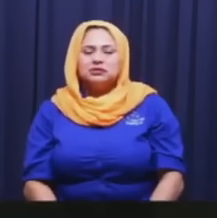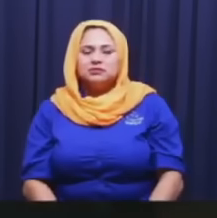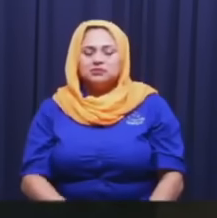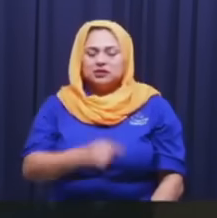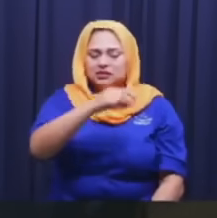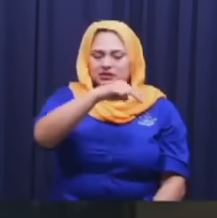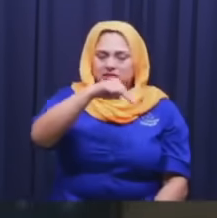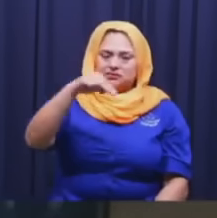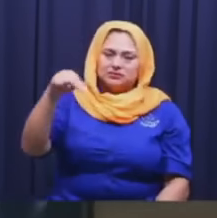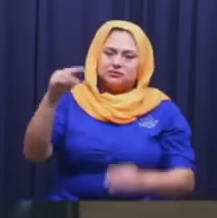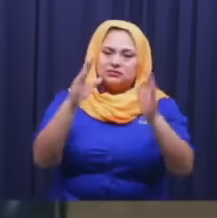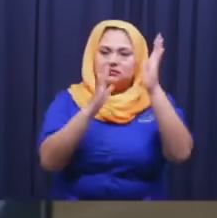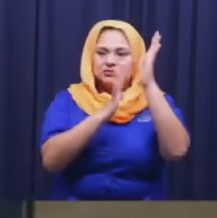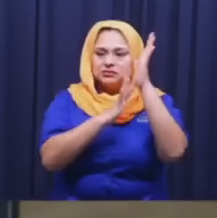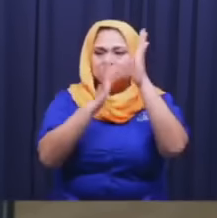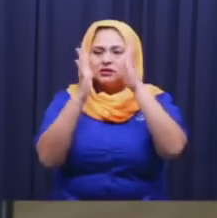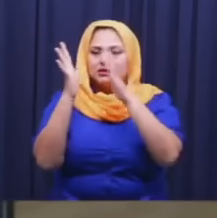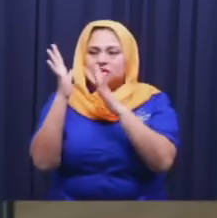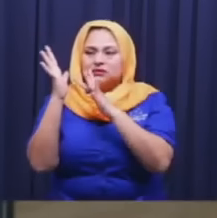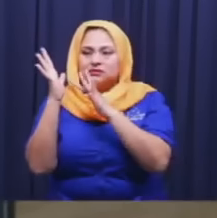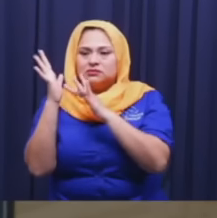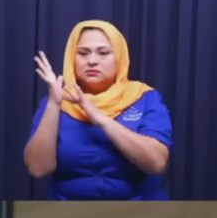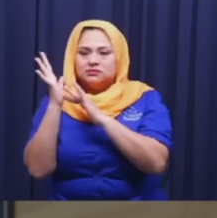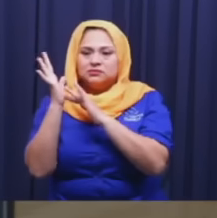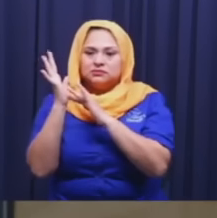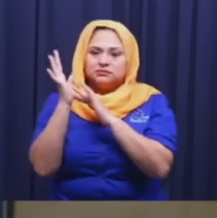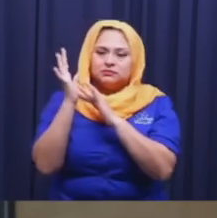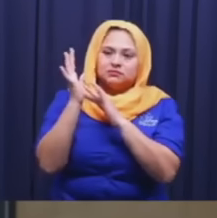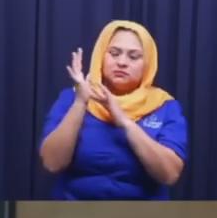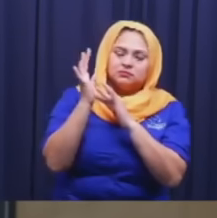En el nombre de Jesús.